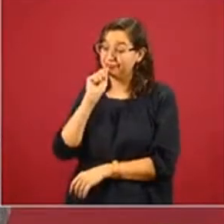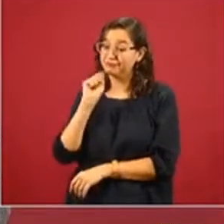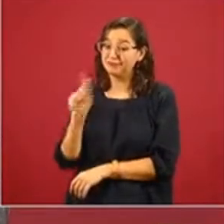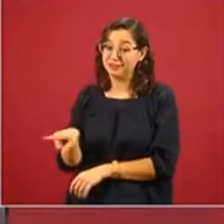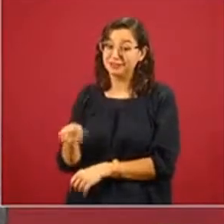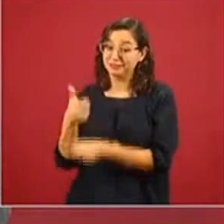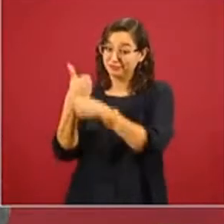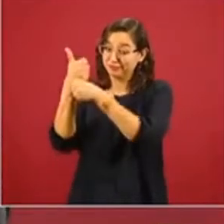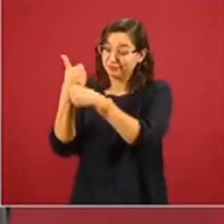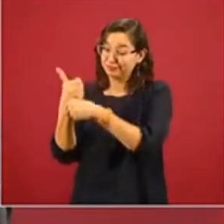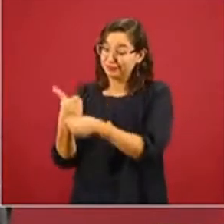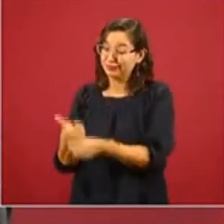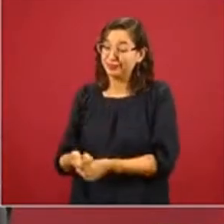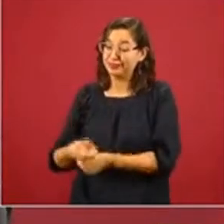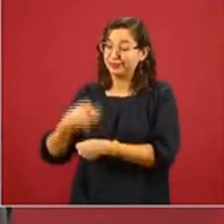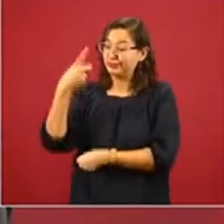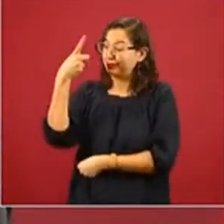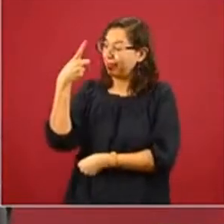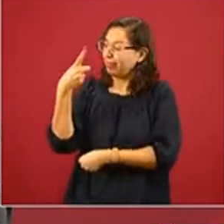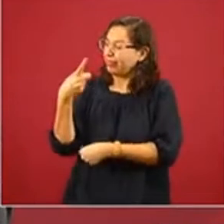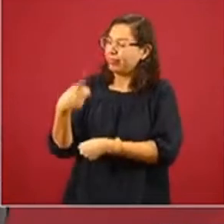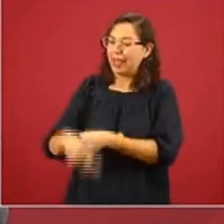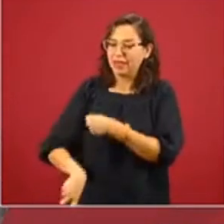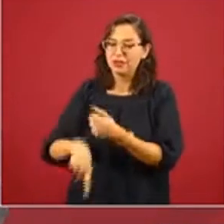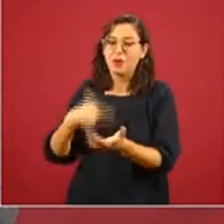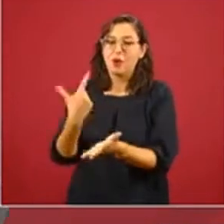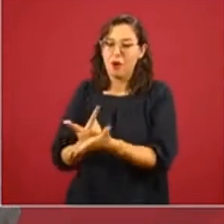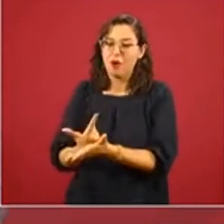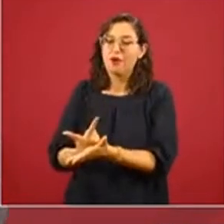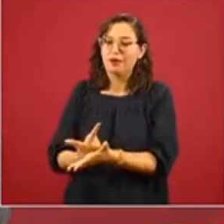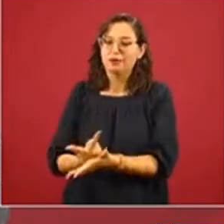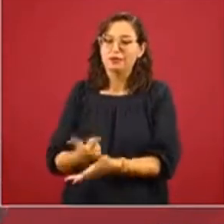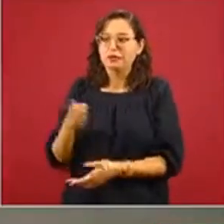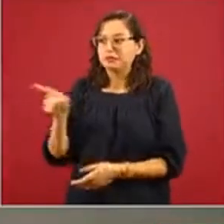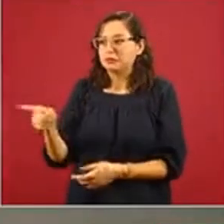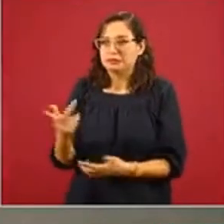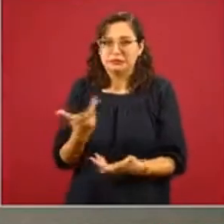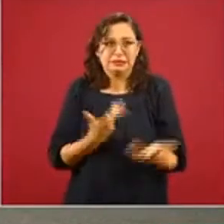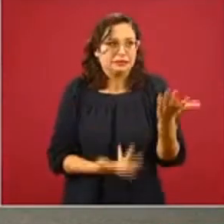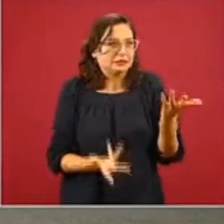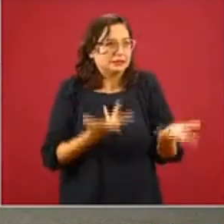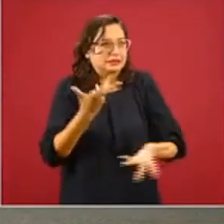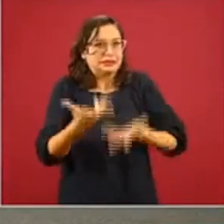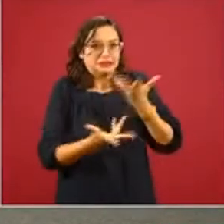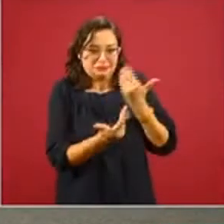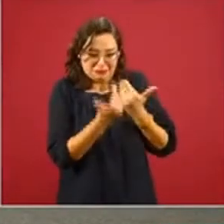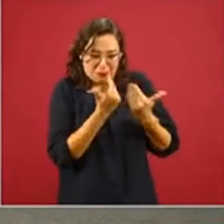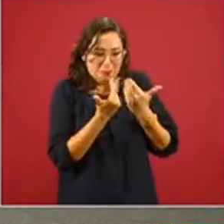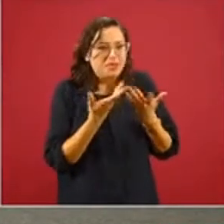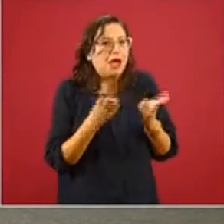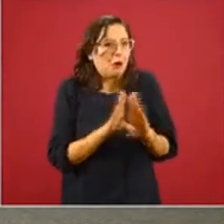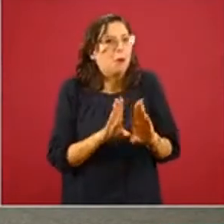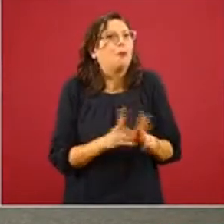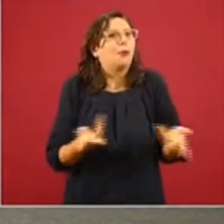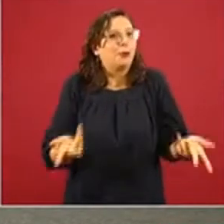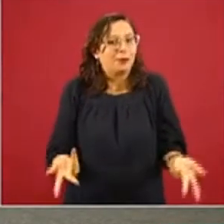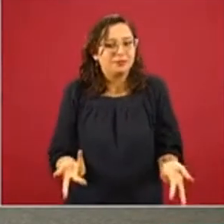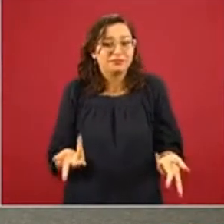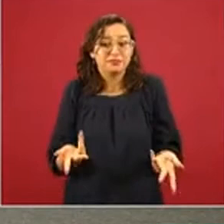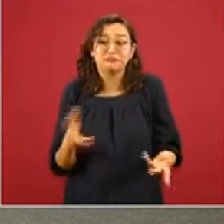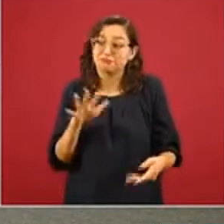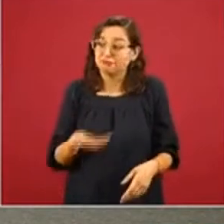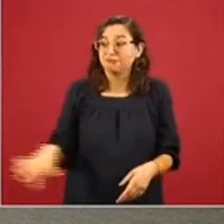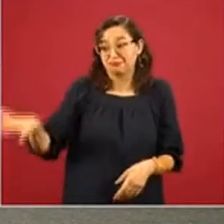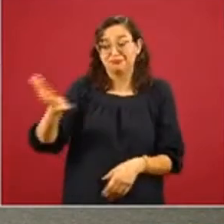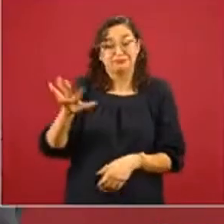se le hace un daño muy grande, porque pierden su capacidad de sustentación. Y con ella perece la